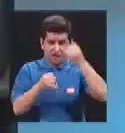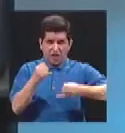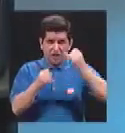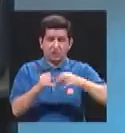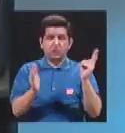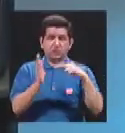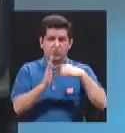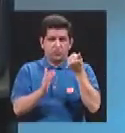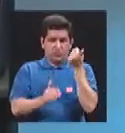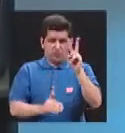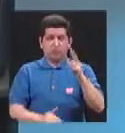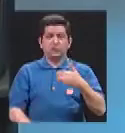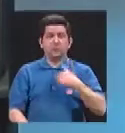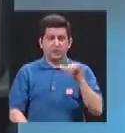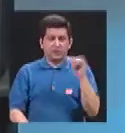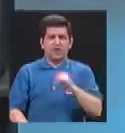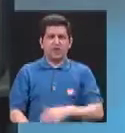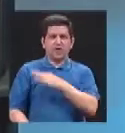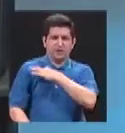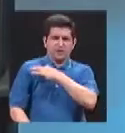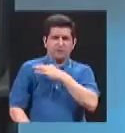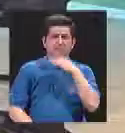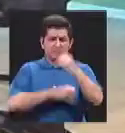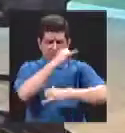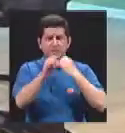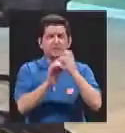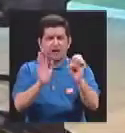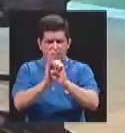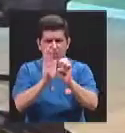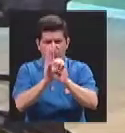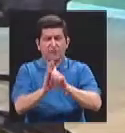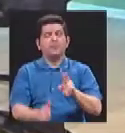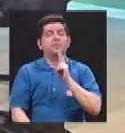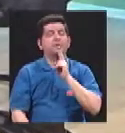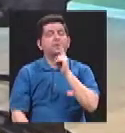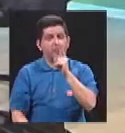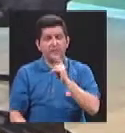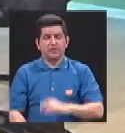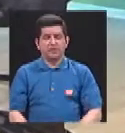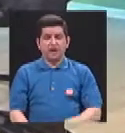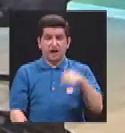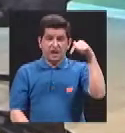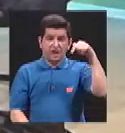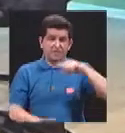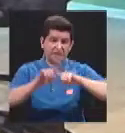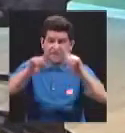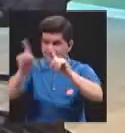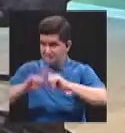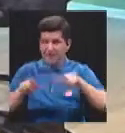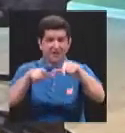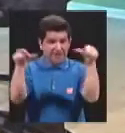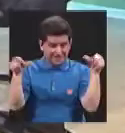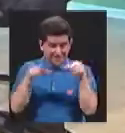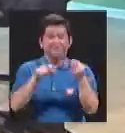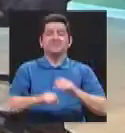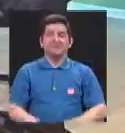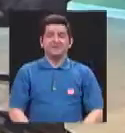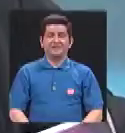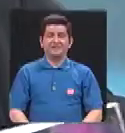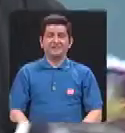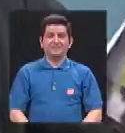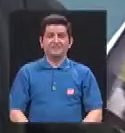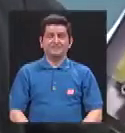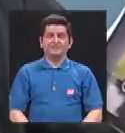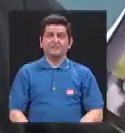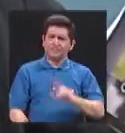que recién finaliza, en el 2012, tuvimos también invitados internacionales, por ejemplo. Entonces, de aquí, de allá y de más allá.